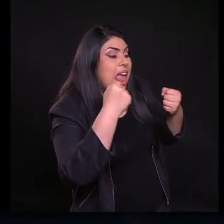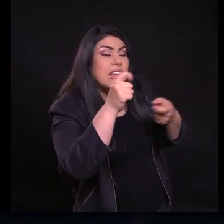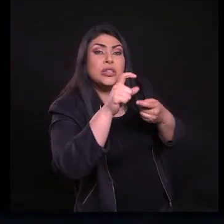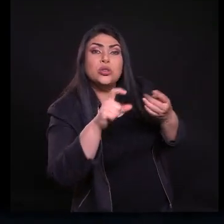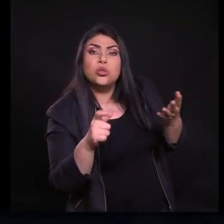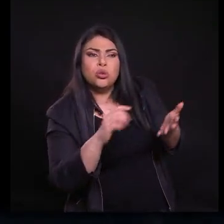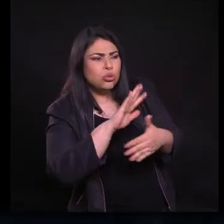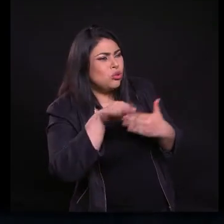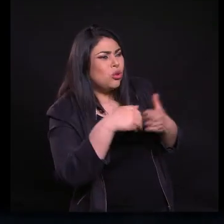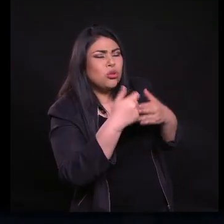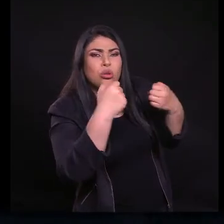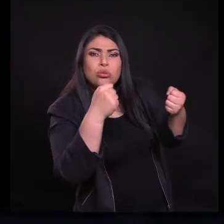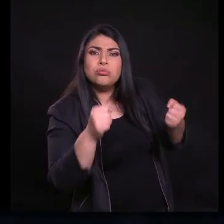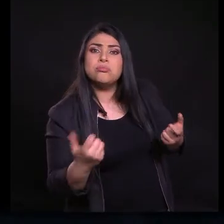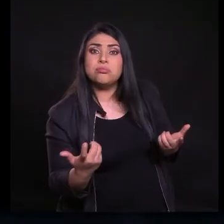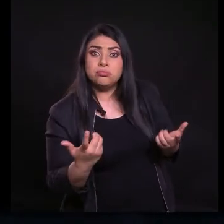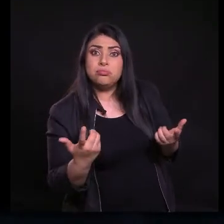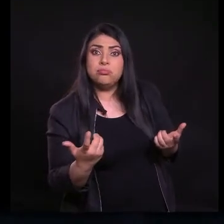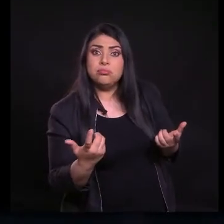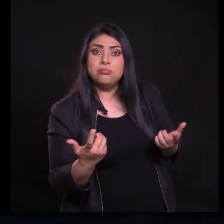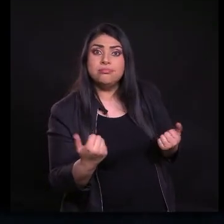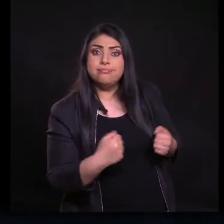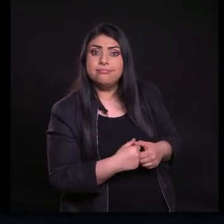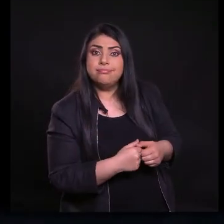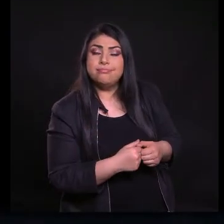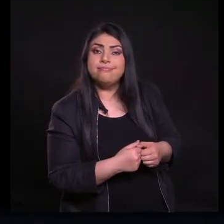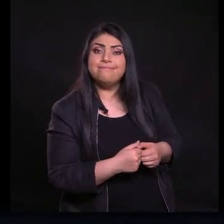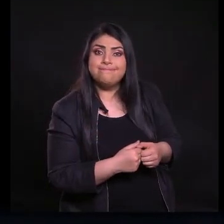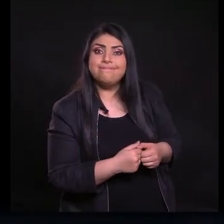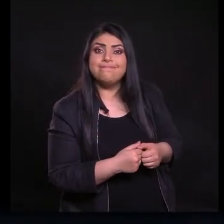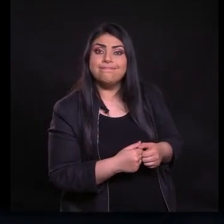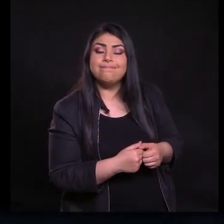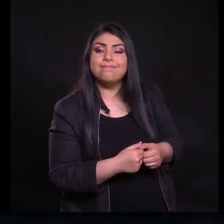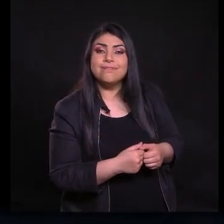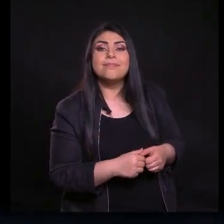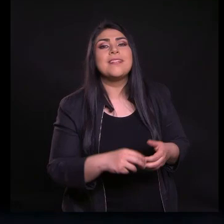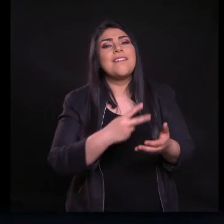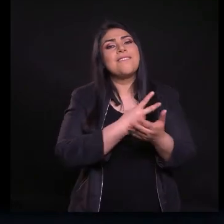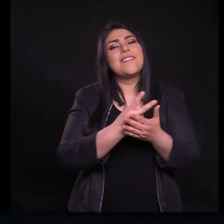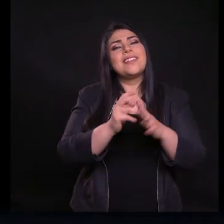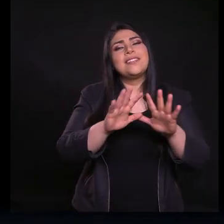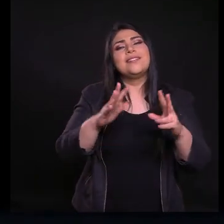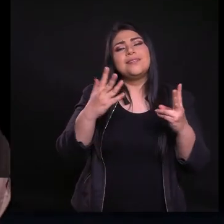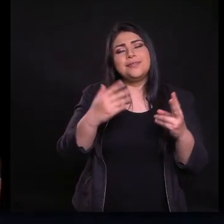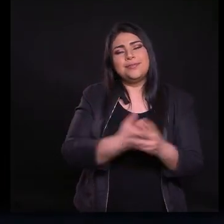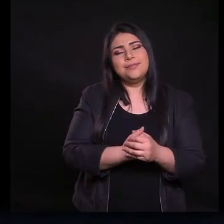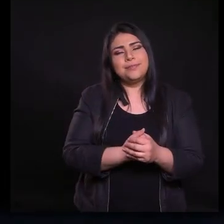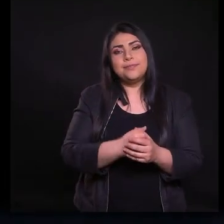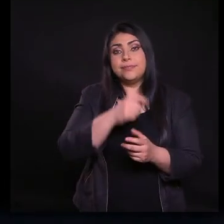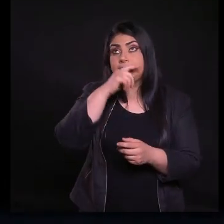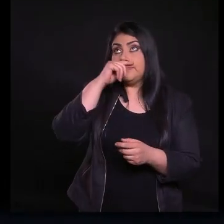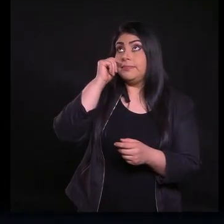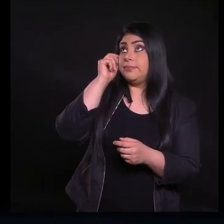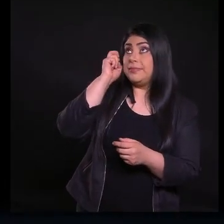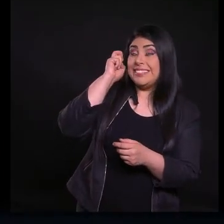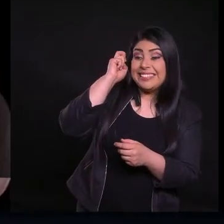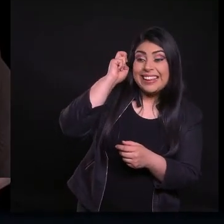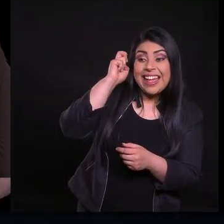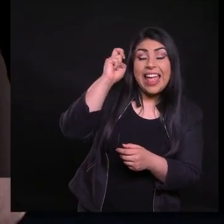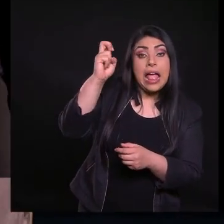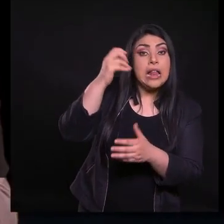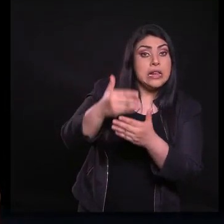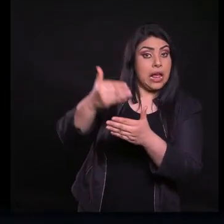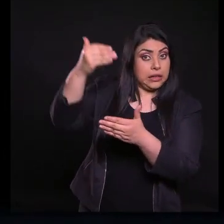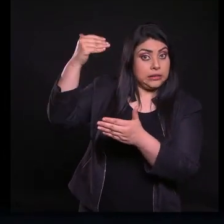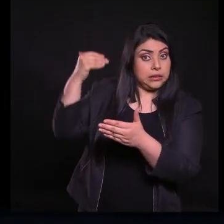de jesús nada incluso podría existir verso 17 y él es antes de todas las cosas